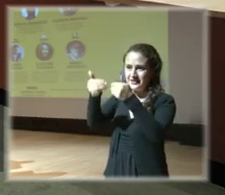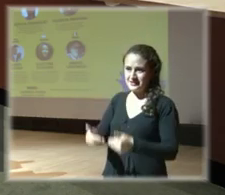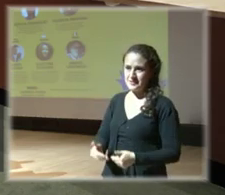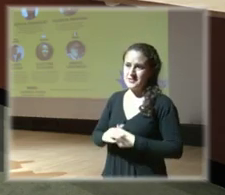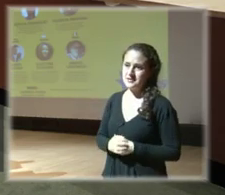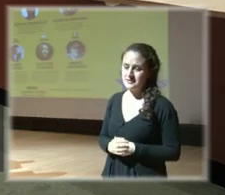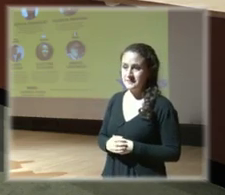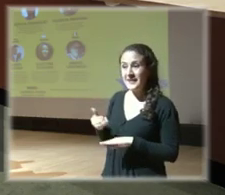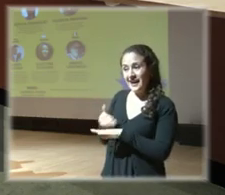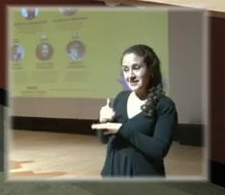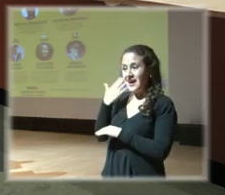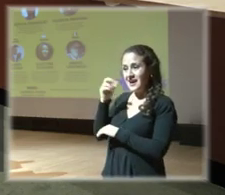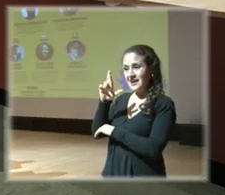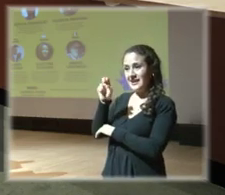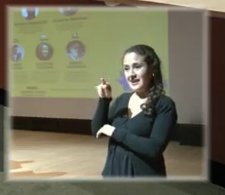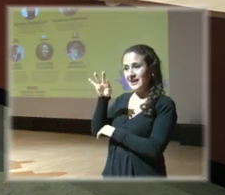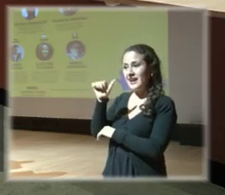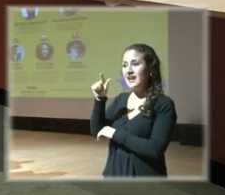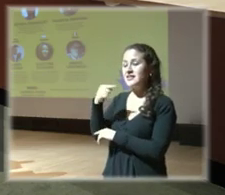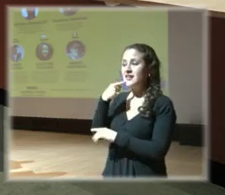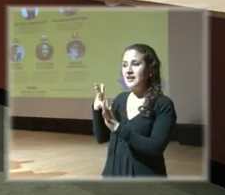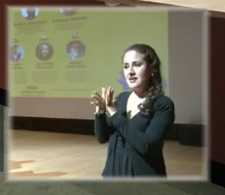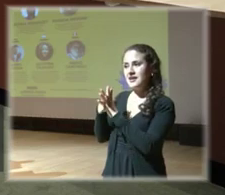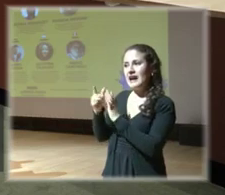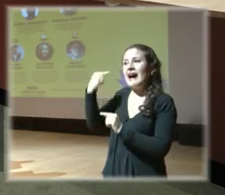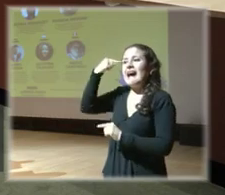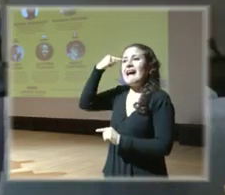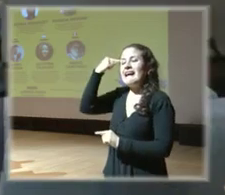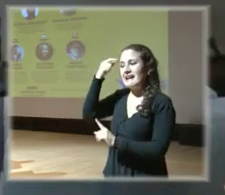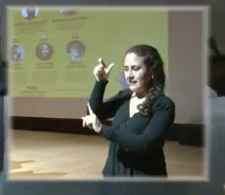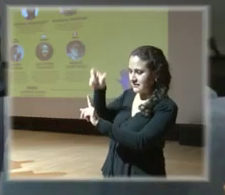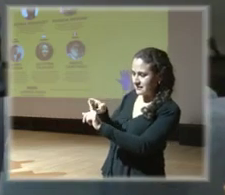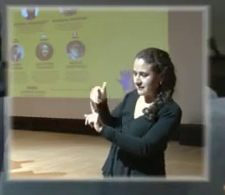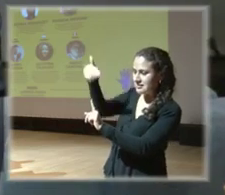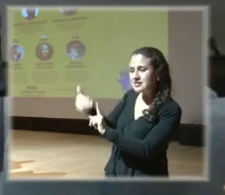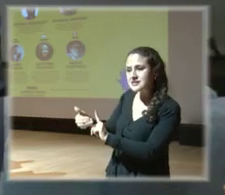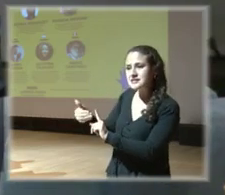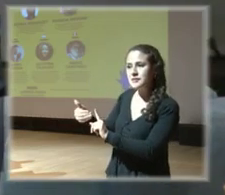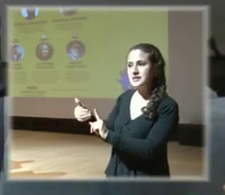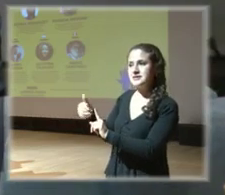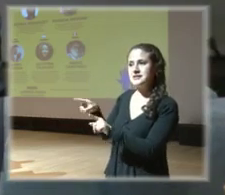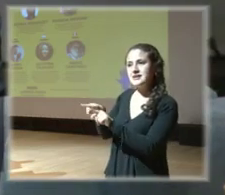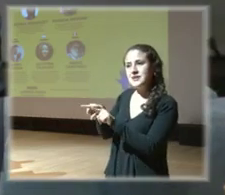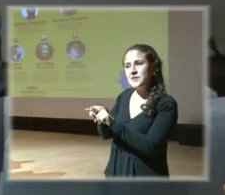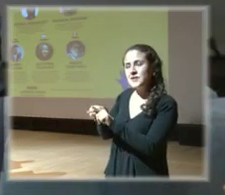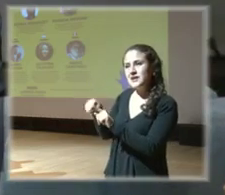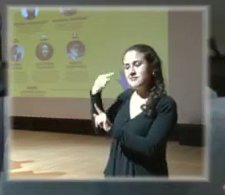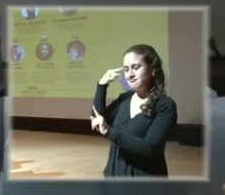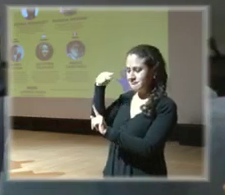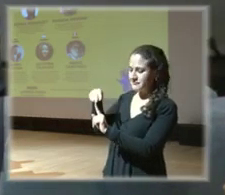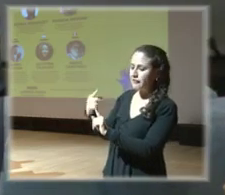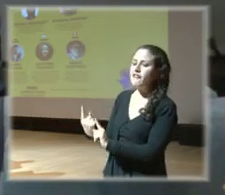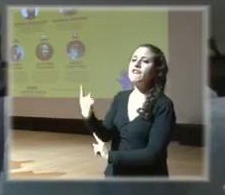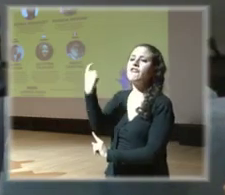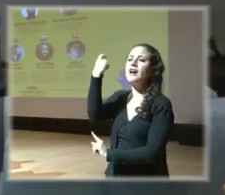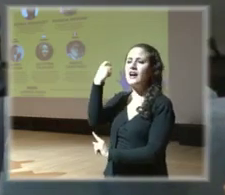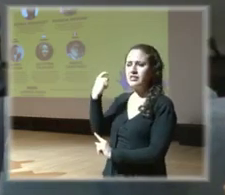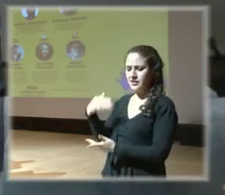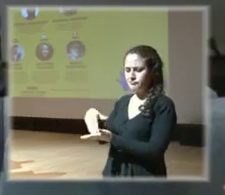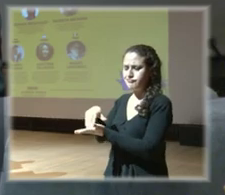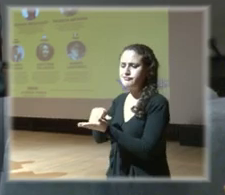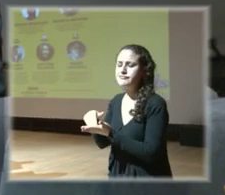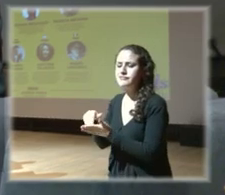Lo que decía Renata es esa imagen que se construye de la discapacidad como un ser carente, como